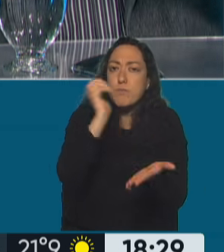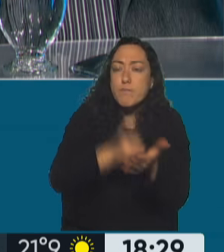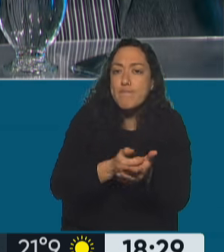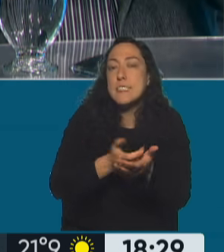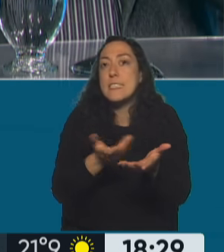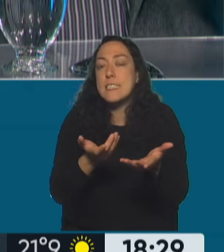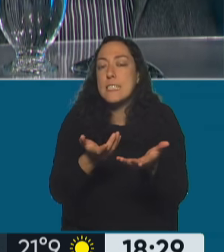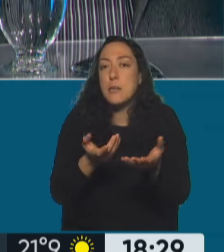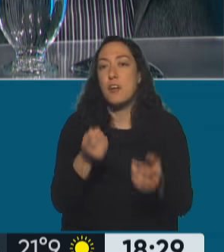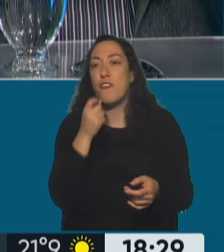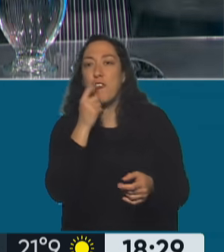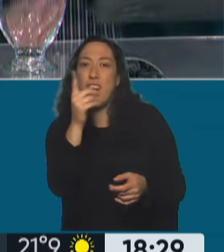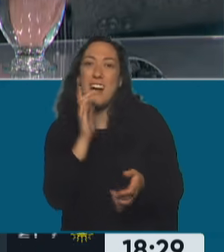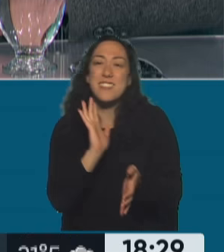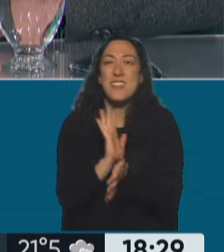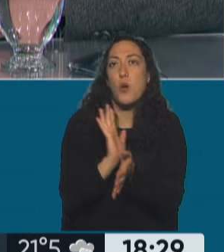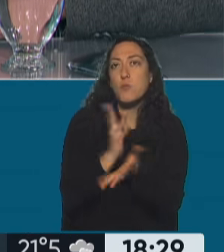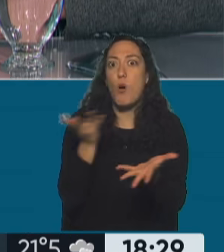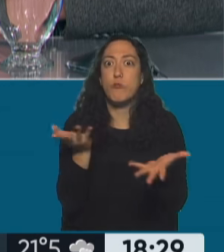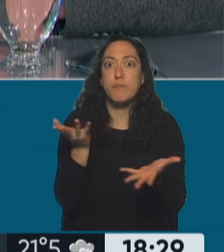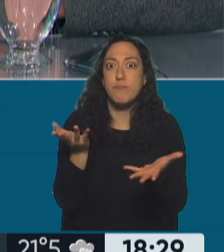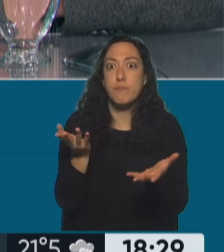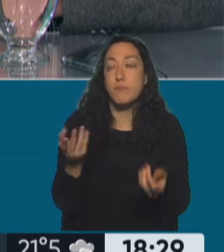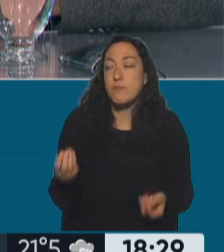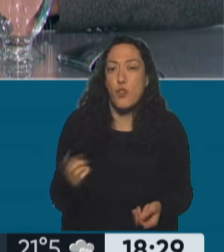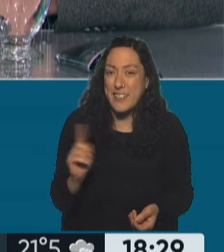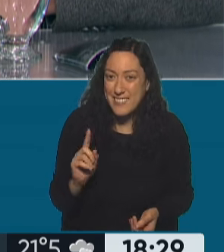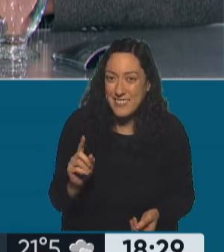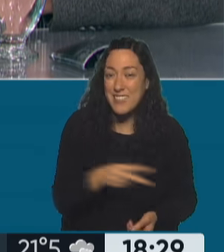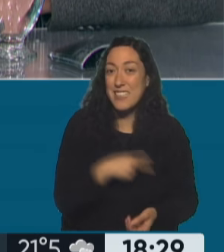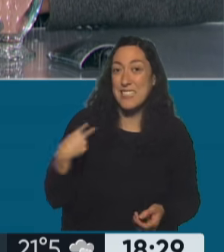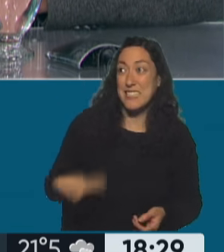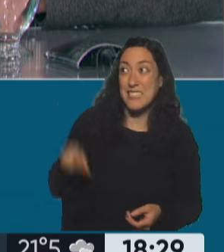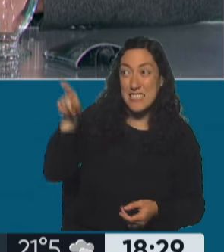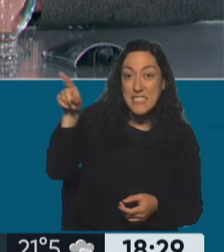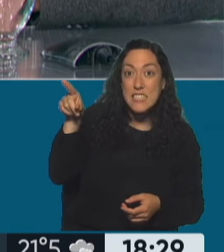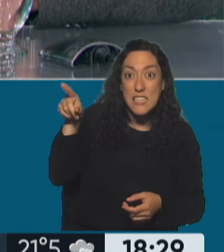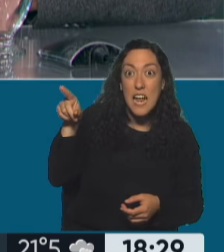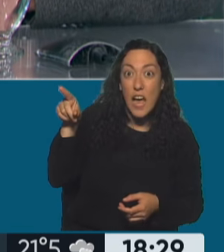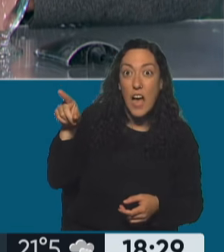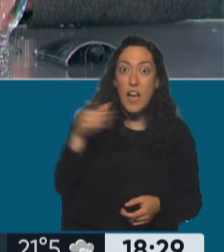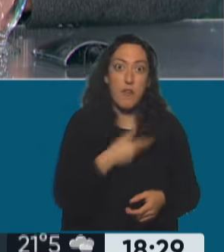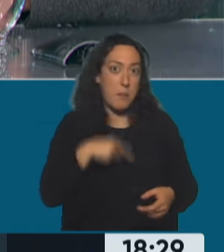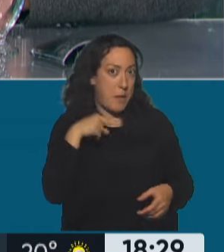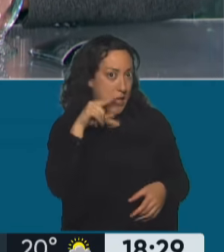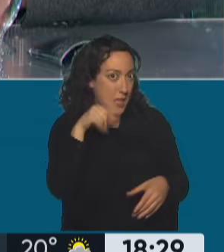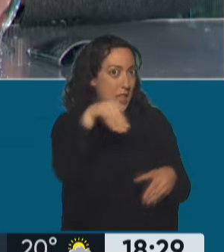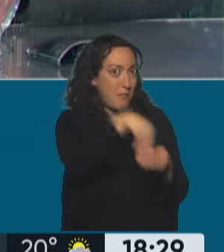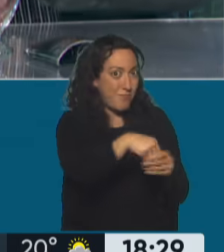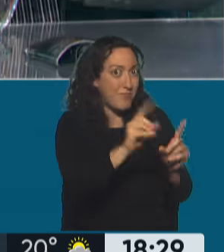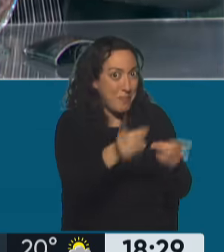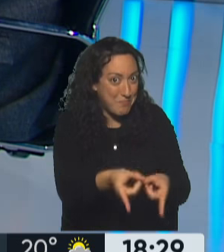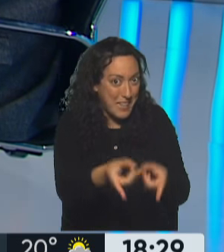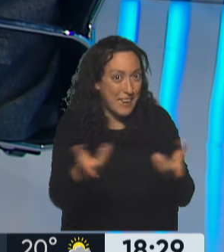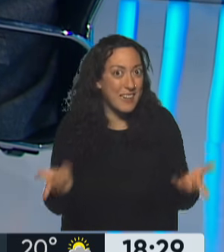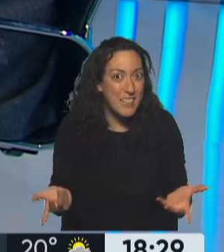tan simple como un choque porque también China es miembro del directorio del Fondo Monetario Internacional. Total, Es decir, ¿cuál?